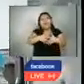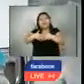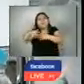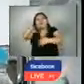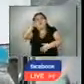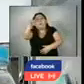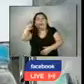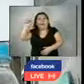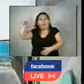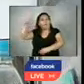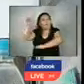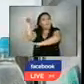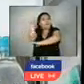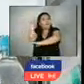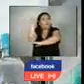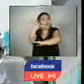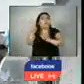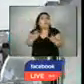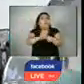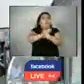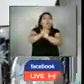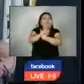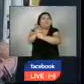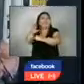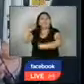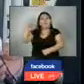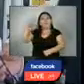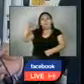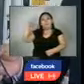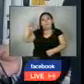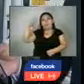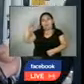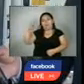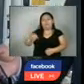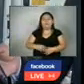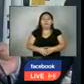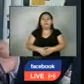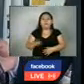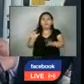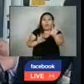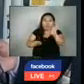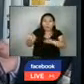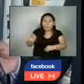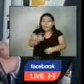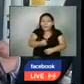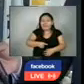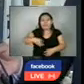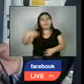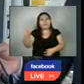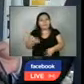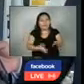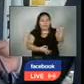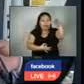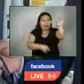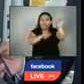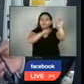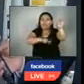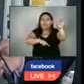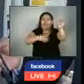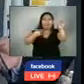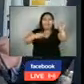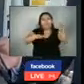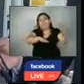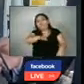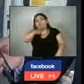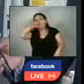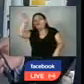en emergencia sanitaria por variantes como Omicron. Hay personas que se acercan porque necesitan la prueba para salir del país.